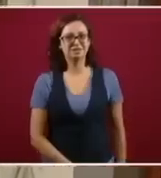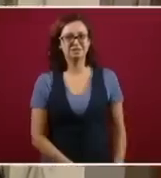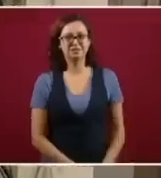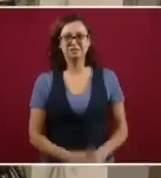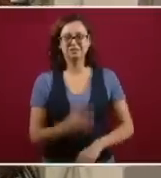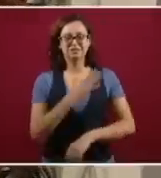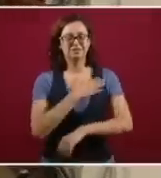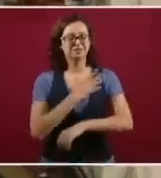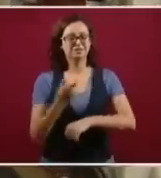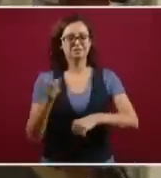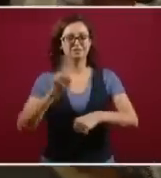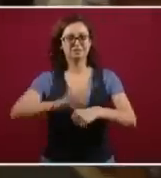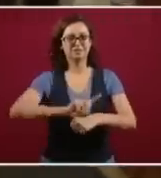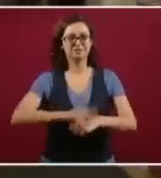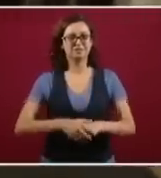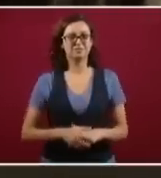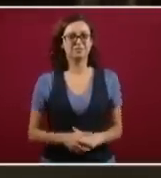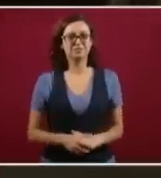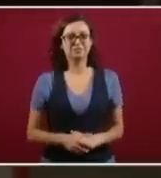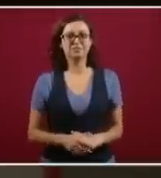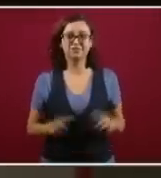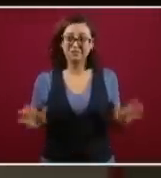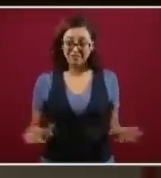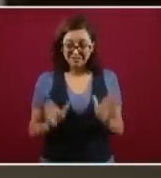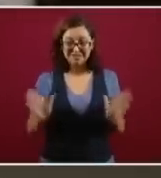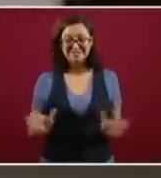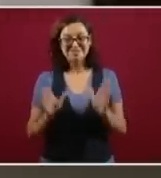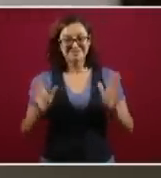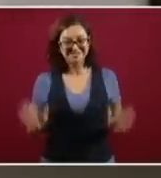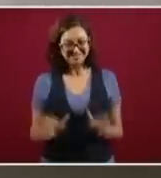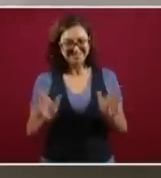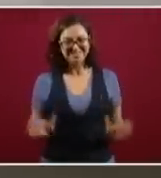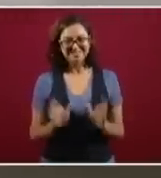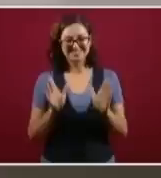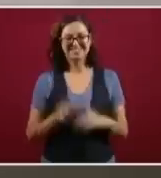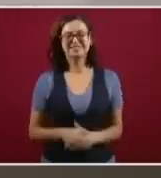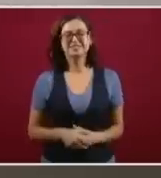días. Buenos días. Ánimo.